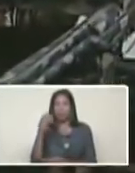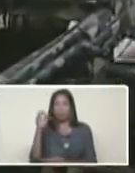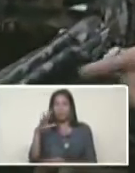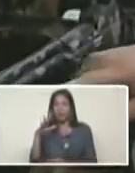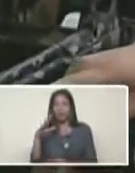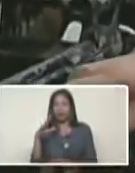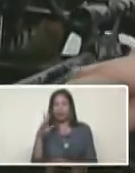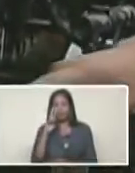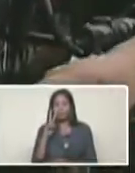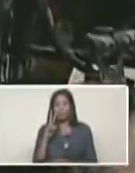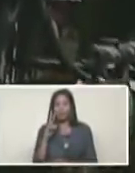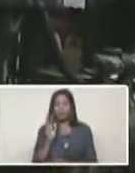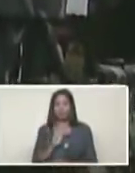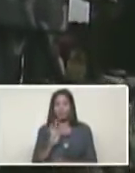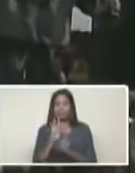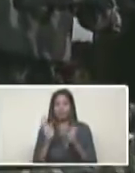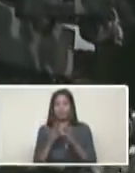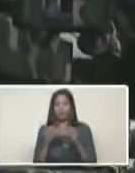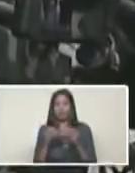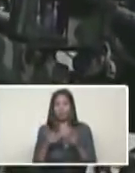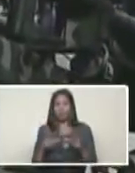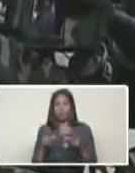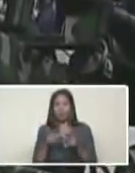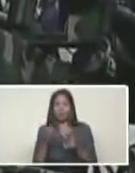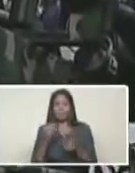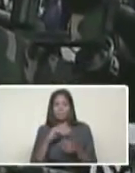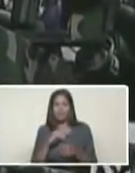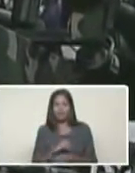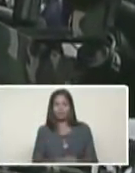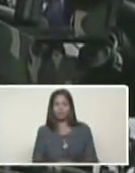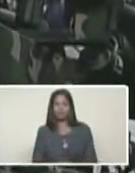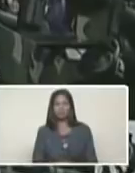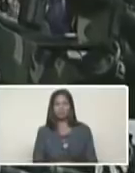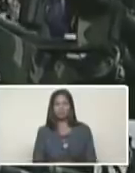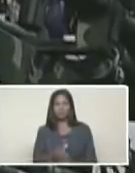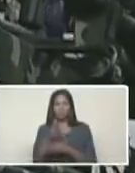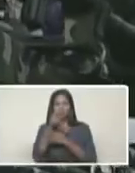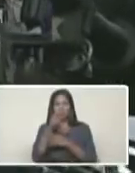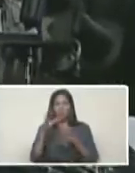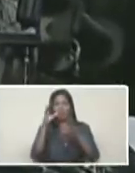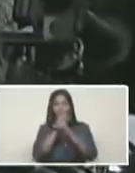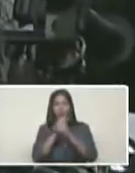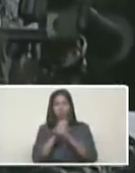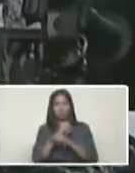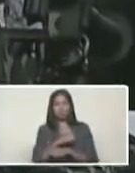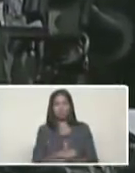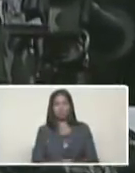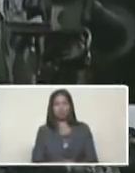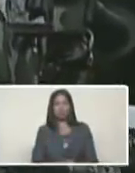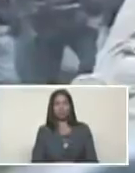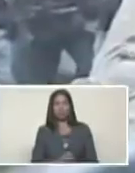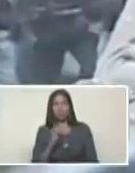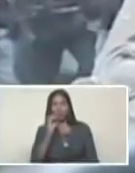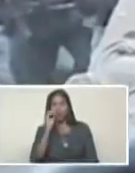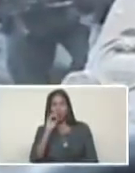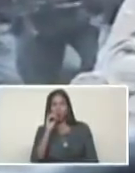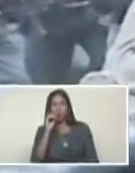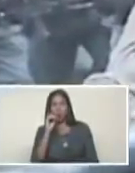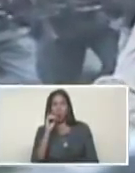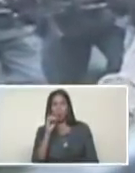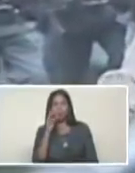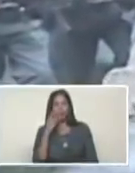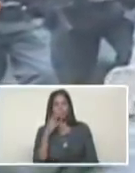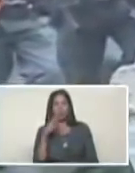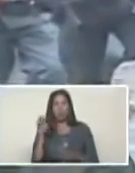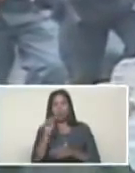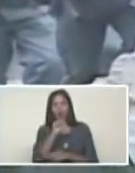refiere a través de designadores lasericos y podemos hacer el tiro nocturno, bien sea para neutralizar infantes o vehículos blindados. Puede